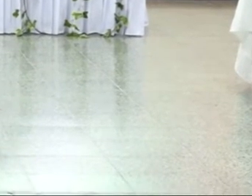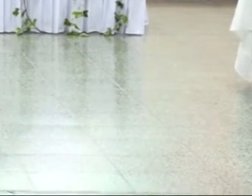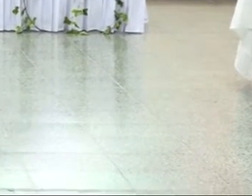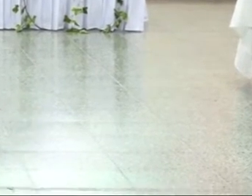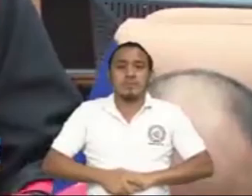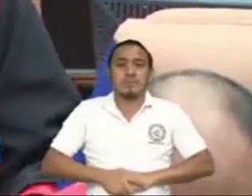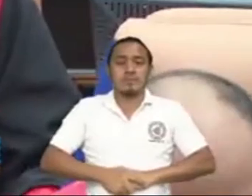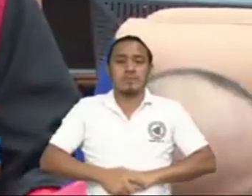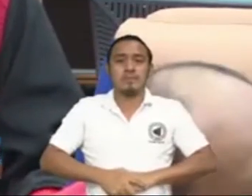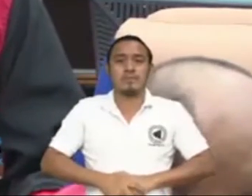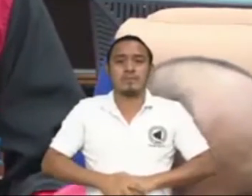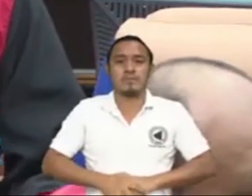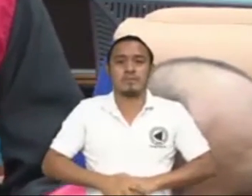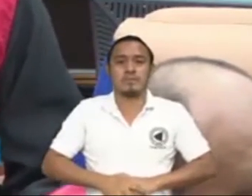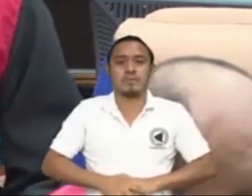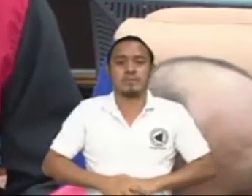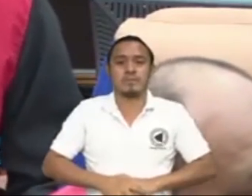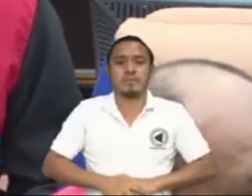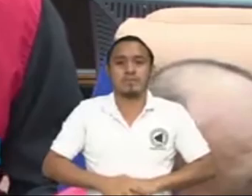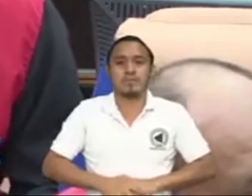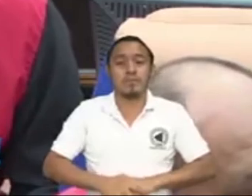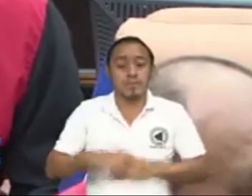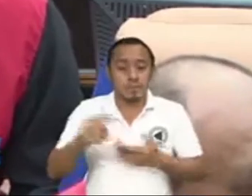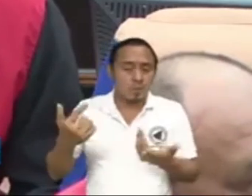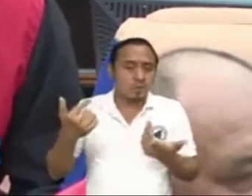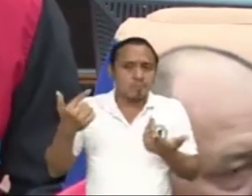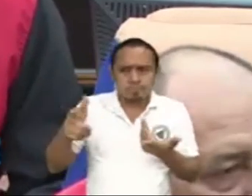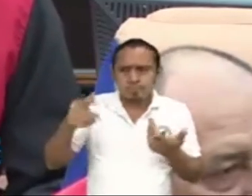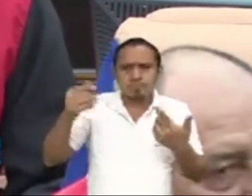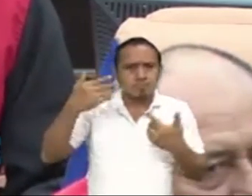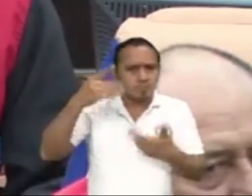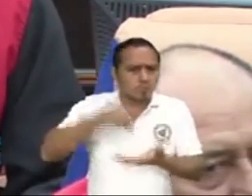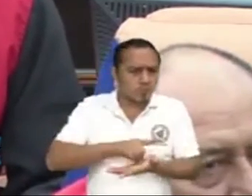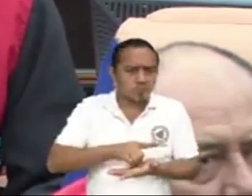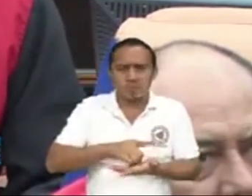duda que por sus capacidades